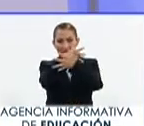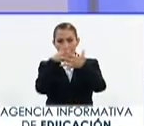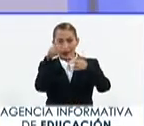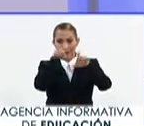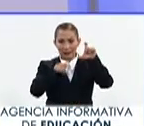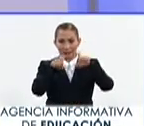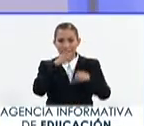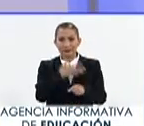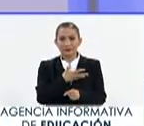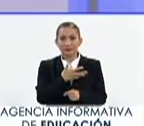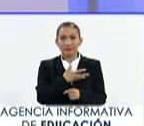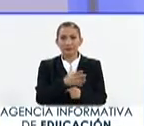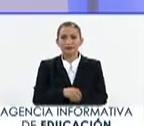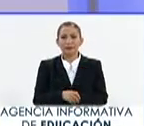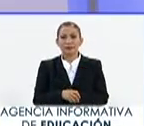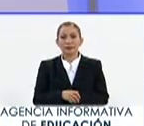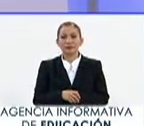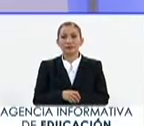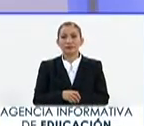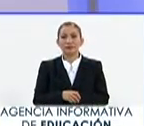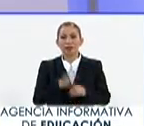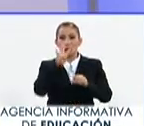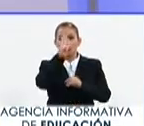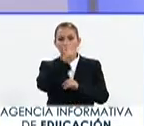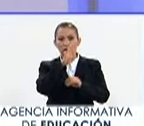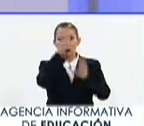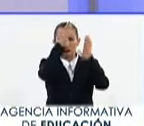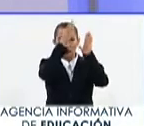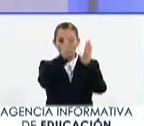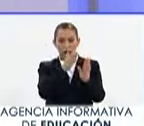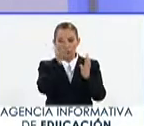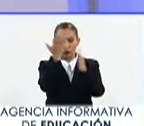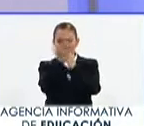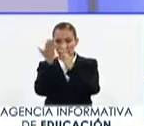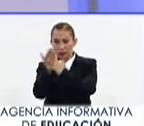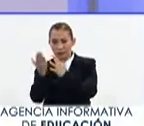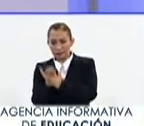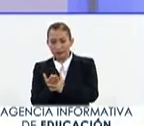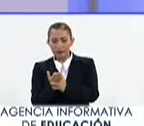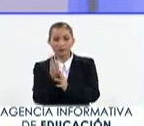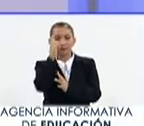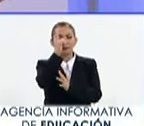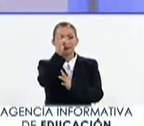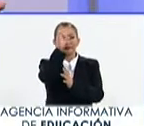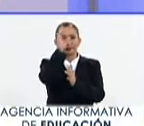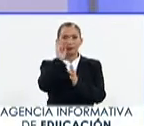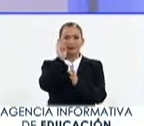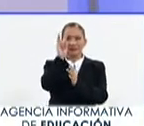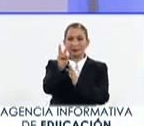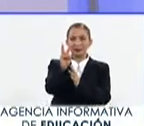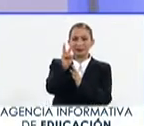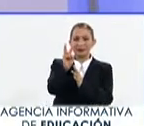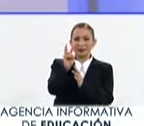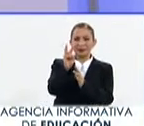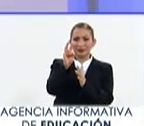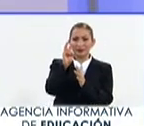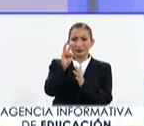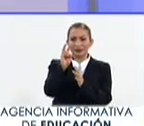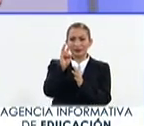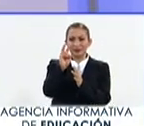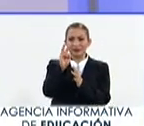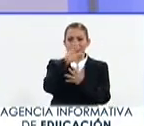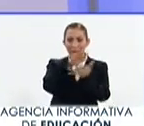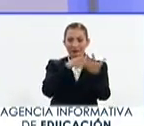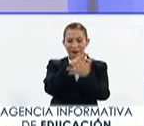periódica tiene 4 bloques, ¿no? Un bloque, si nosotros vemos una tabla, tenemos